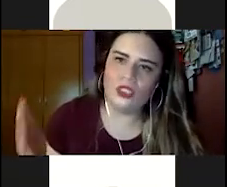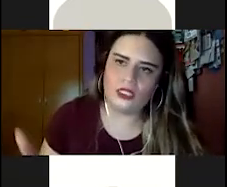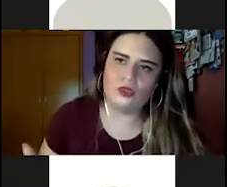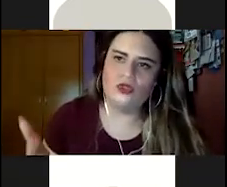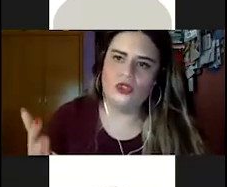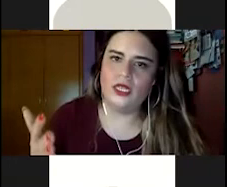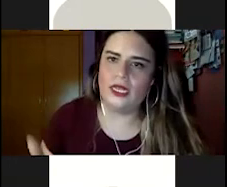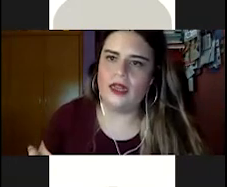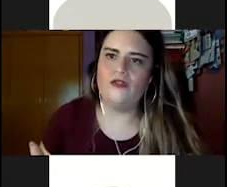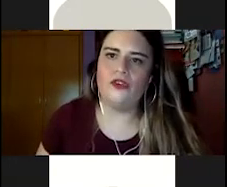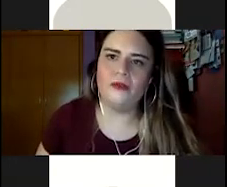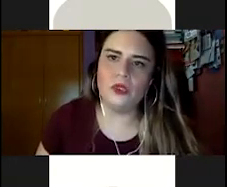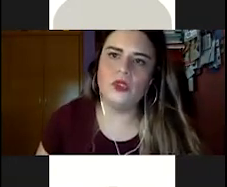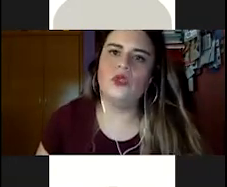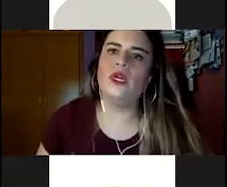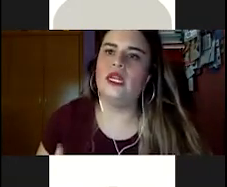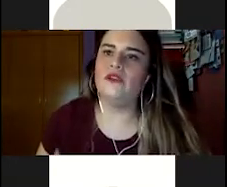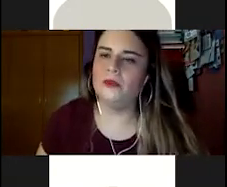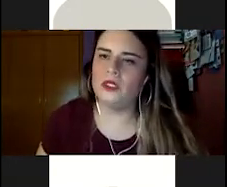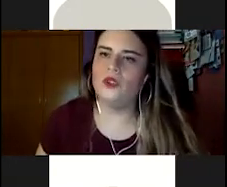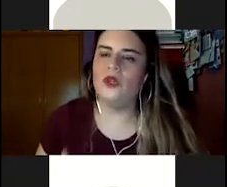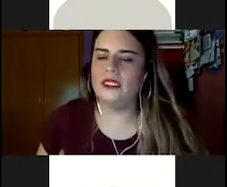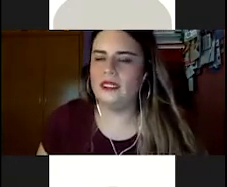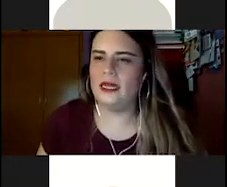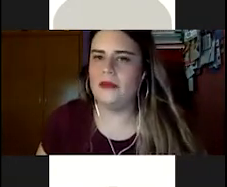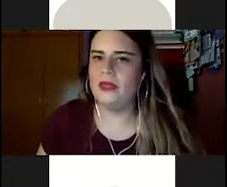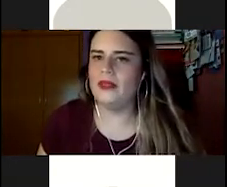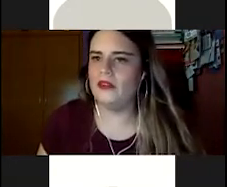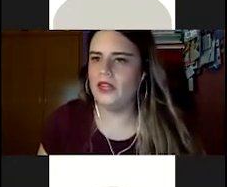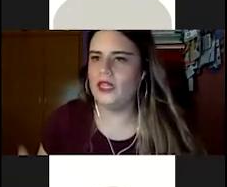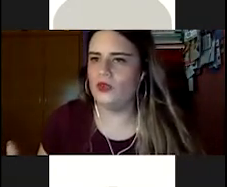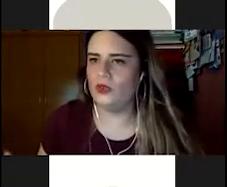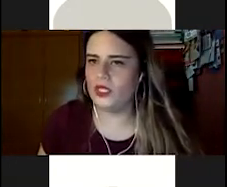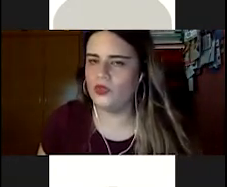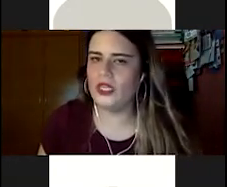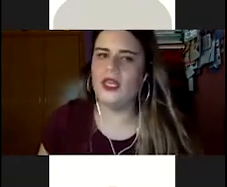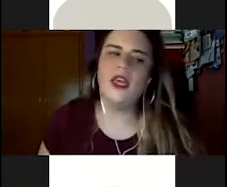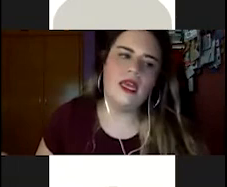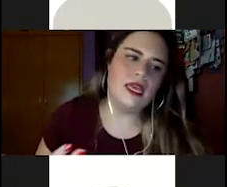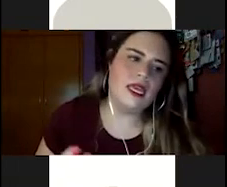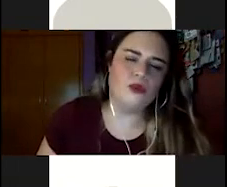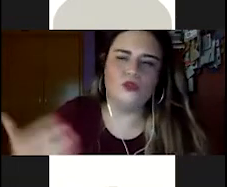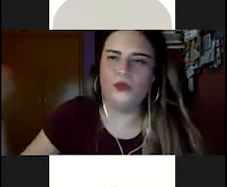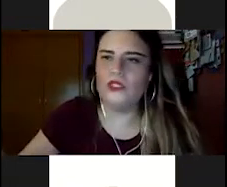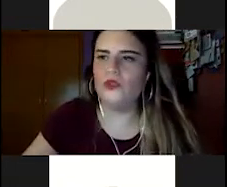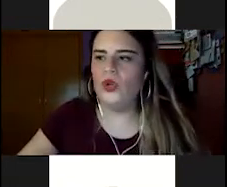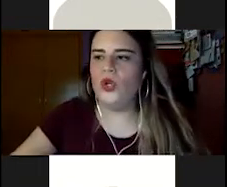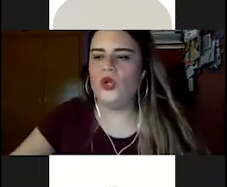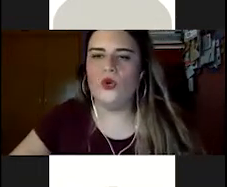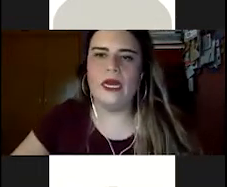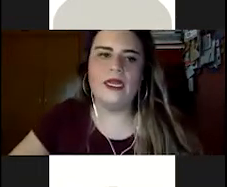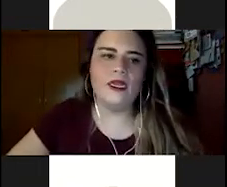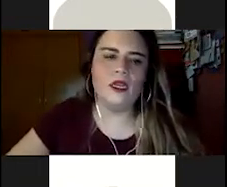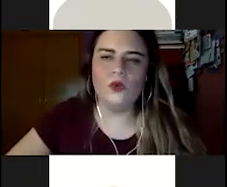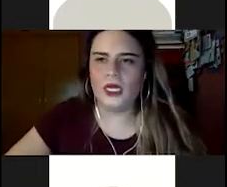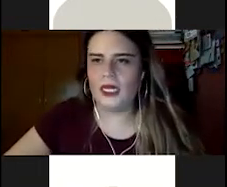tantos sesgos en la información o que la información no necesariamente refleja todo lo que sucede. Y por supuesto, no